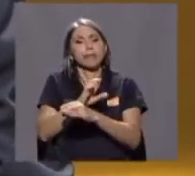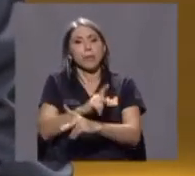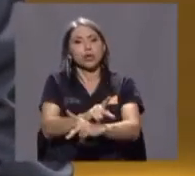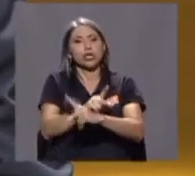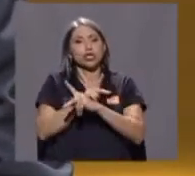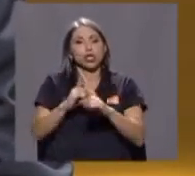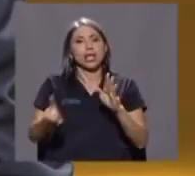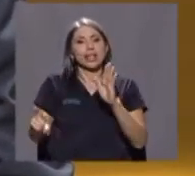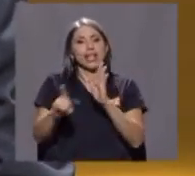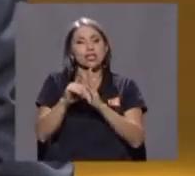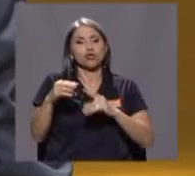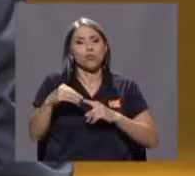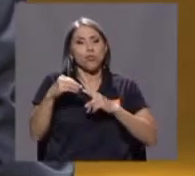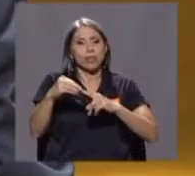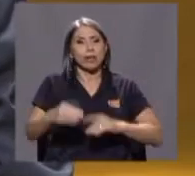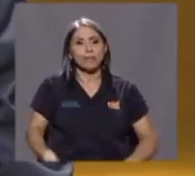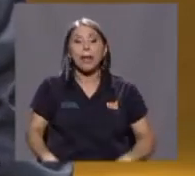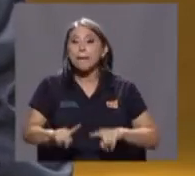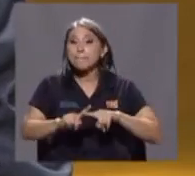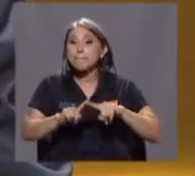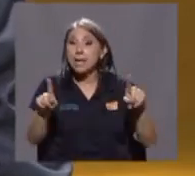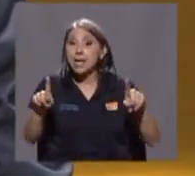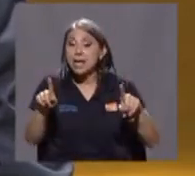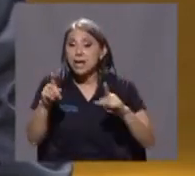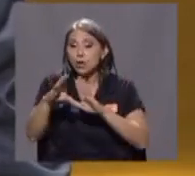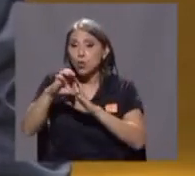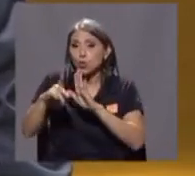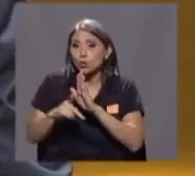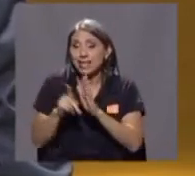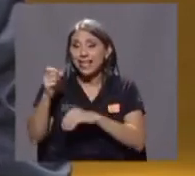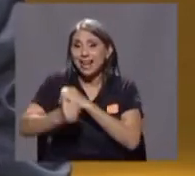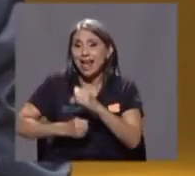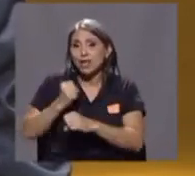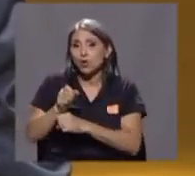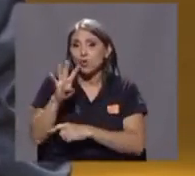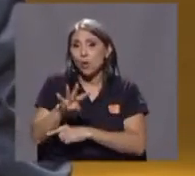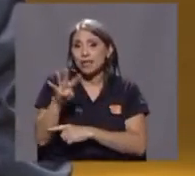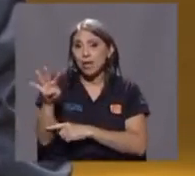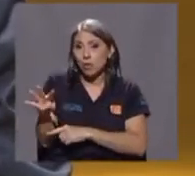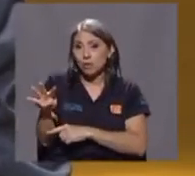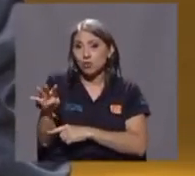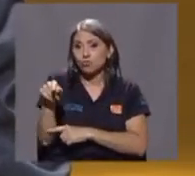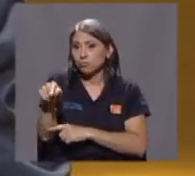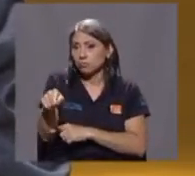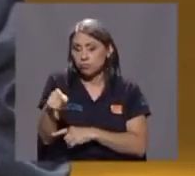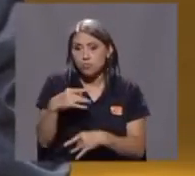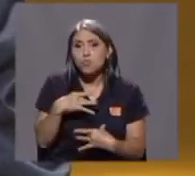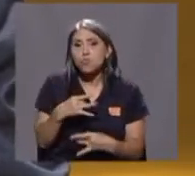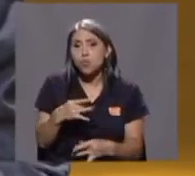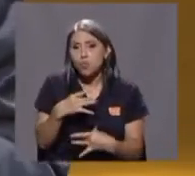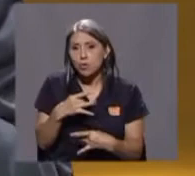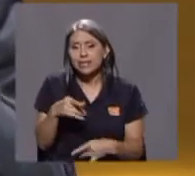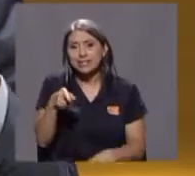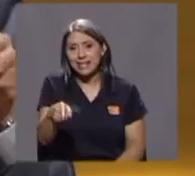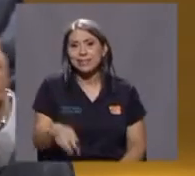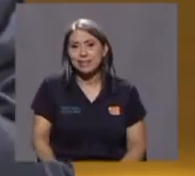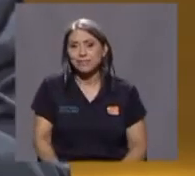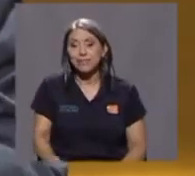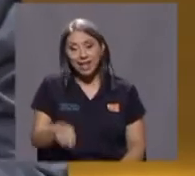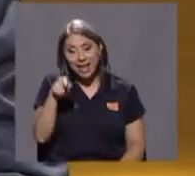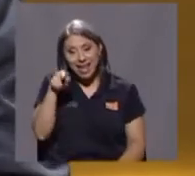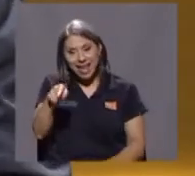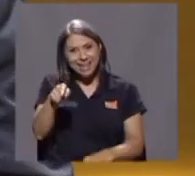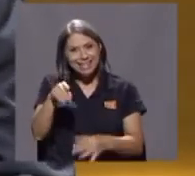Sin embargo, la del 44 es un antecedente muy interesante en ese sentido, y esa está